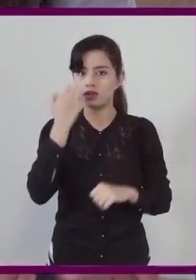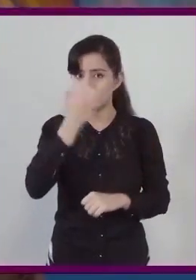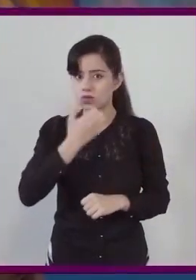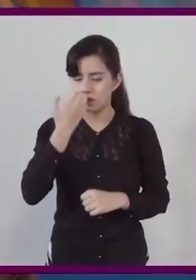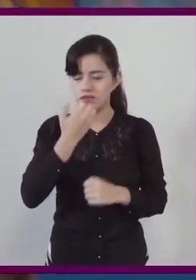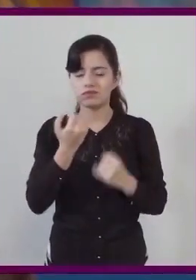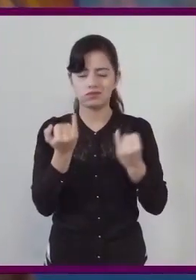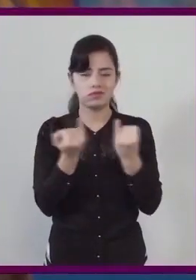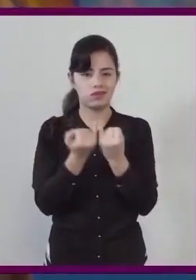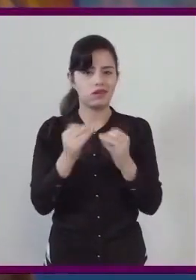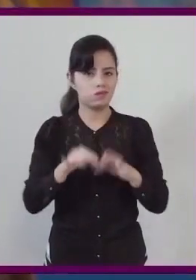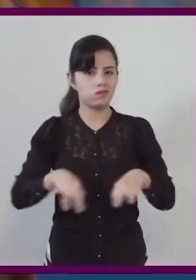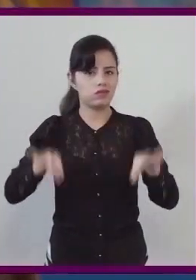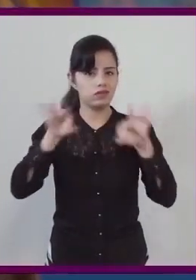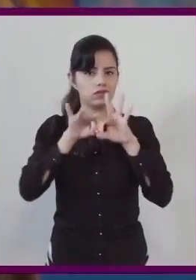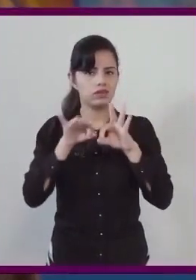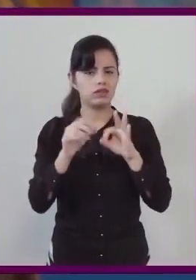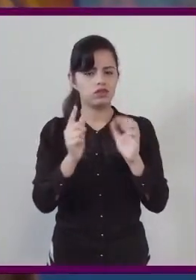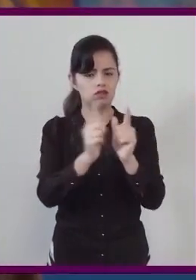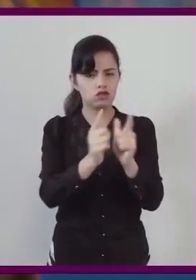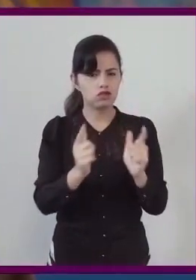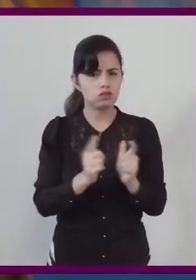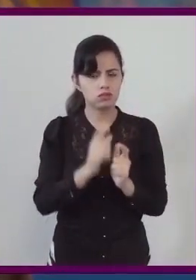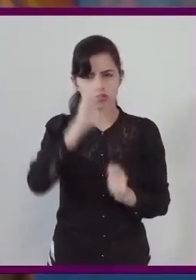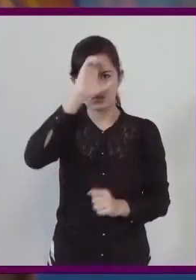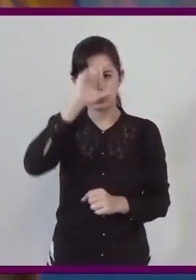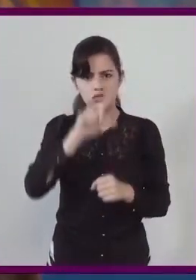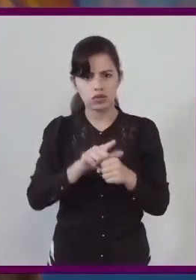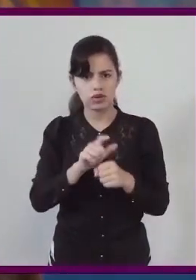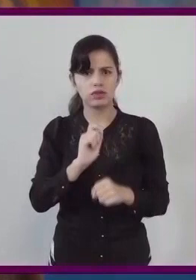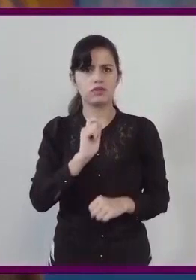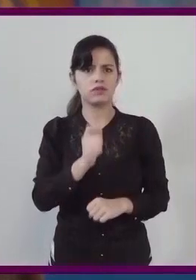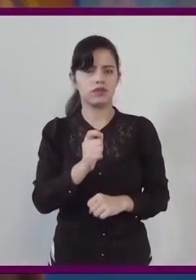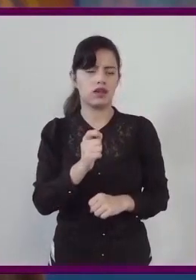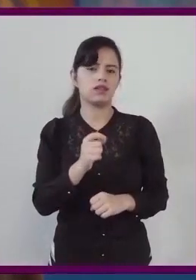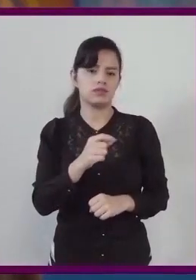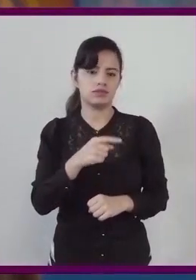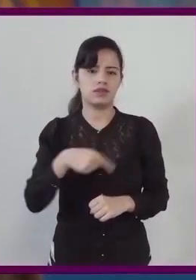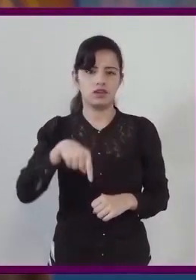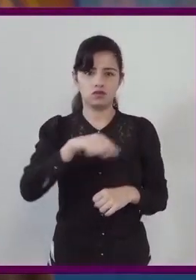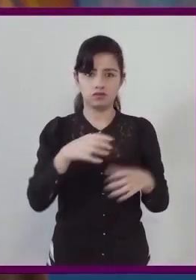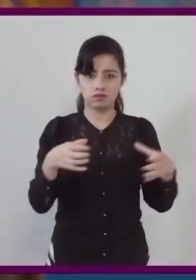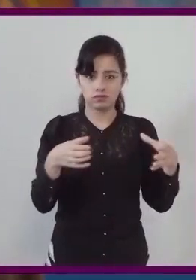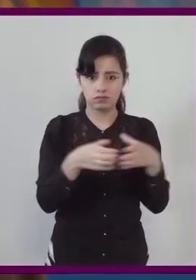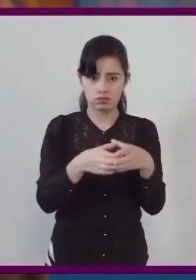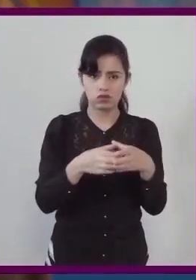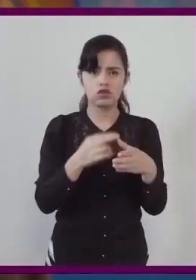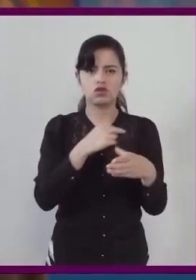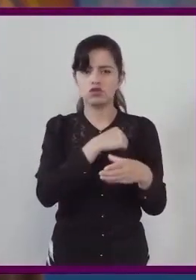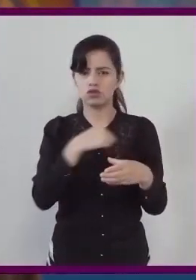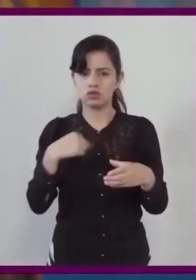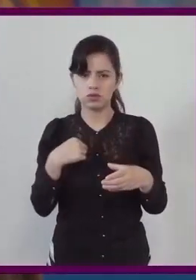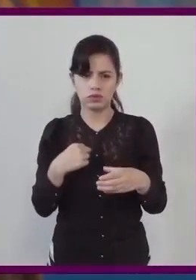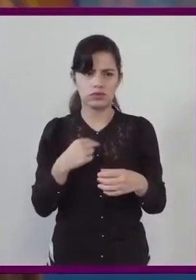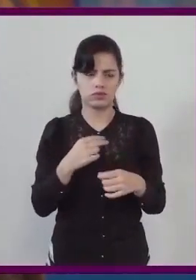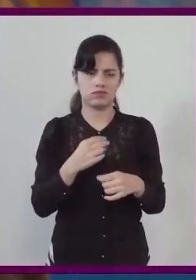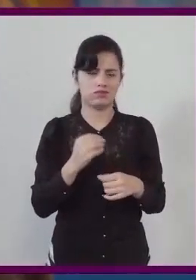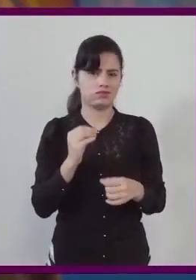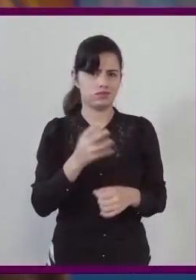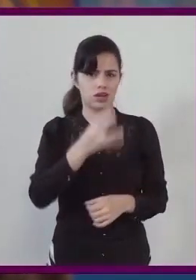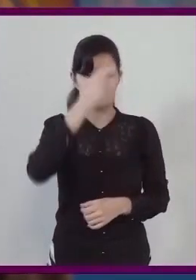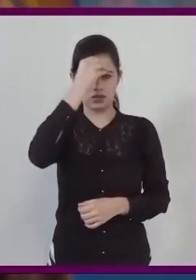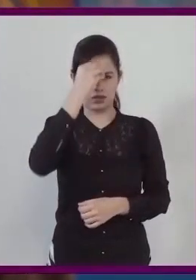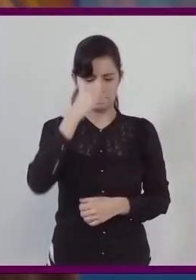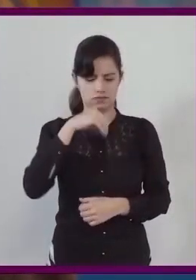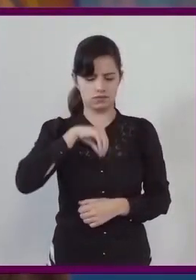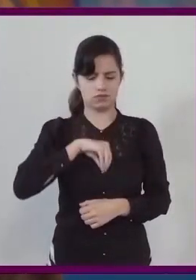otro. Por un lado, los grupos culturales son grupos por los cuales adquirimos rasgos más duraderos y